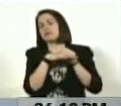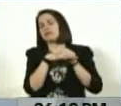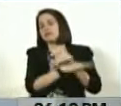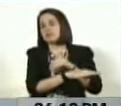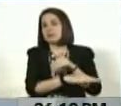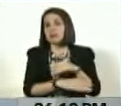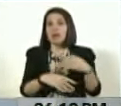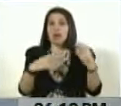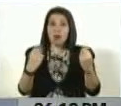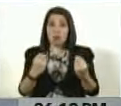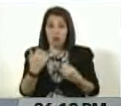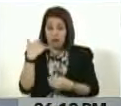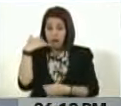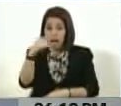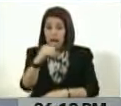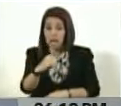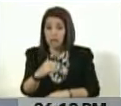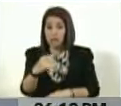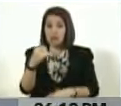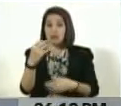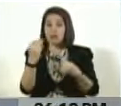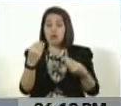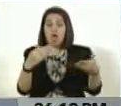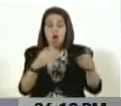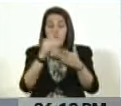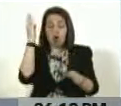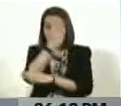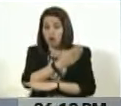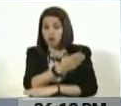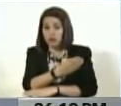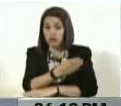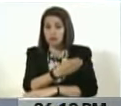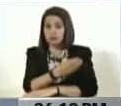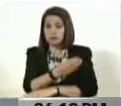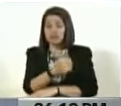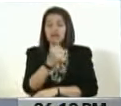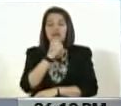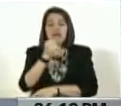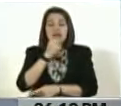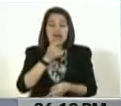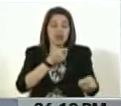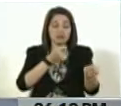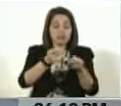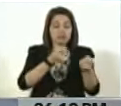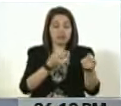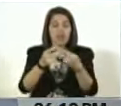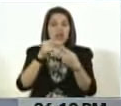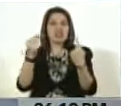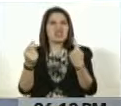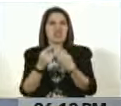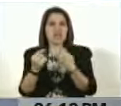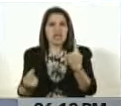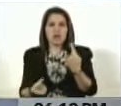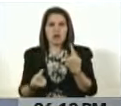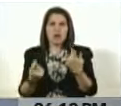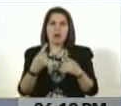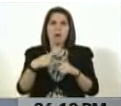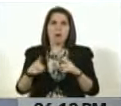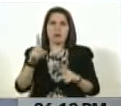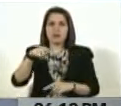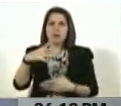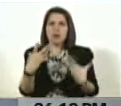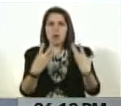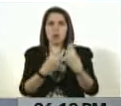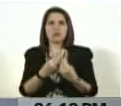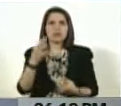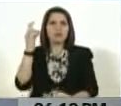importante. Hay que atacar directamente quienes manejan el trigo. Pero nos acompaña también en el estudio